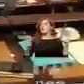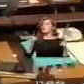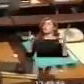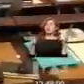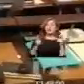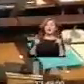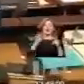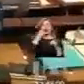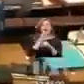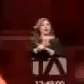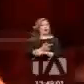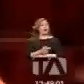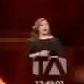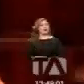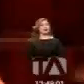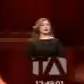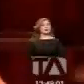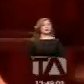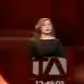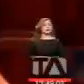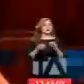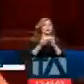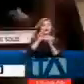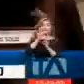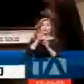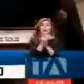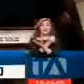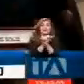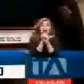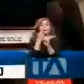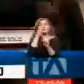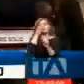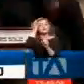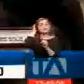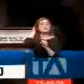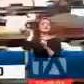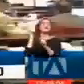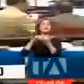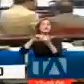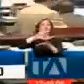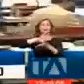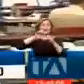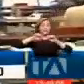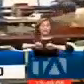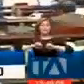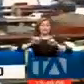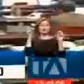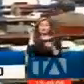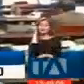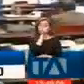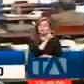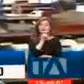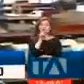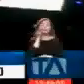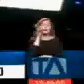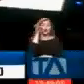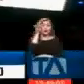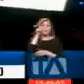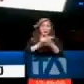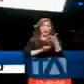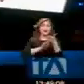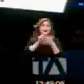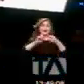Creo responsabiliza a Alianza País de salvar a Espinosa, parecería que lo ocurrido este martes en la asamblea podría complicar las cosas para las